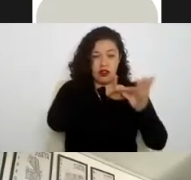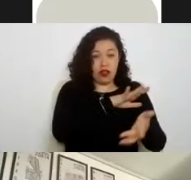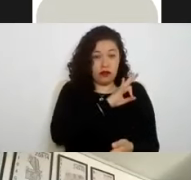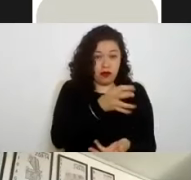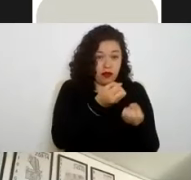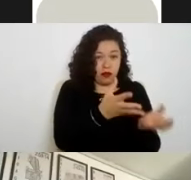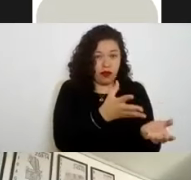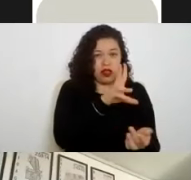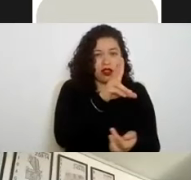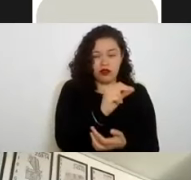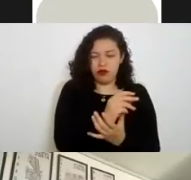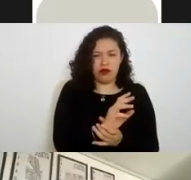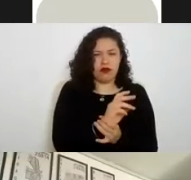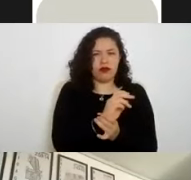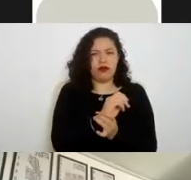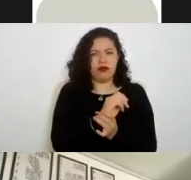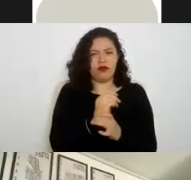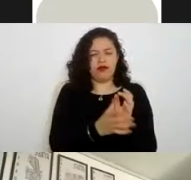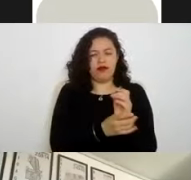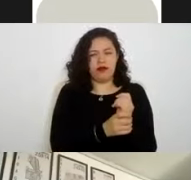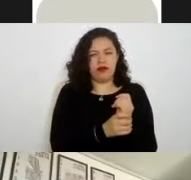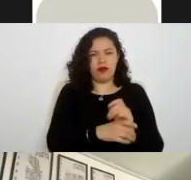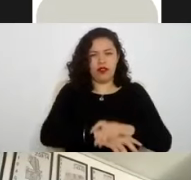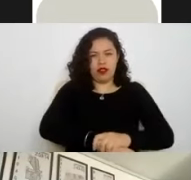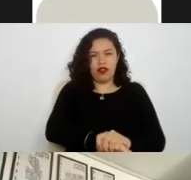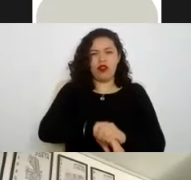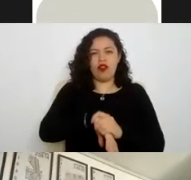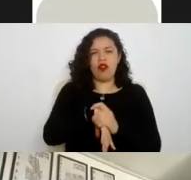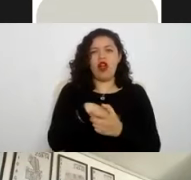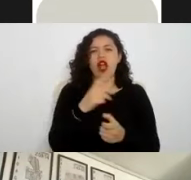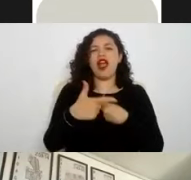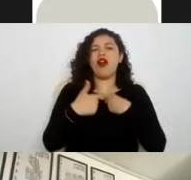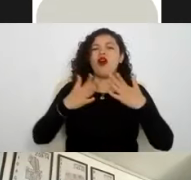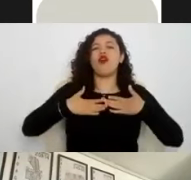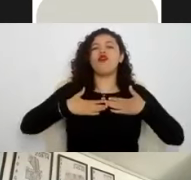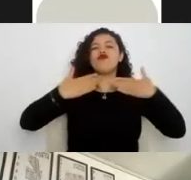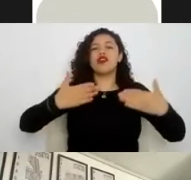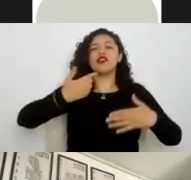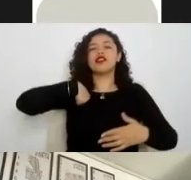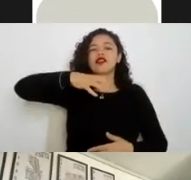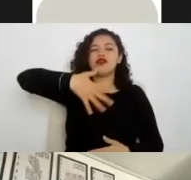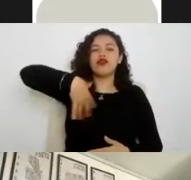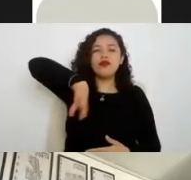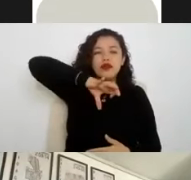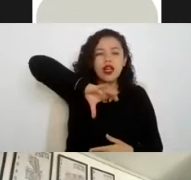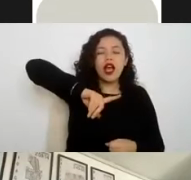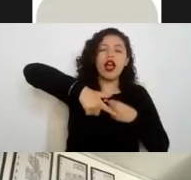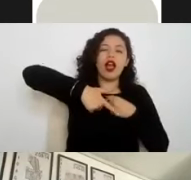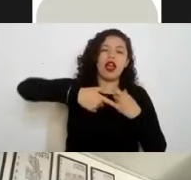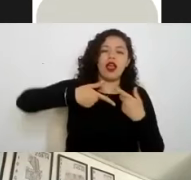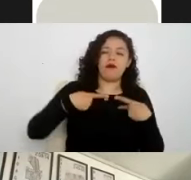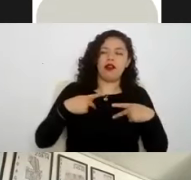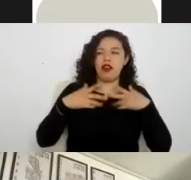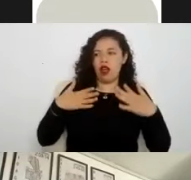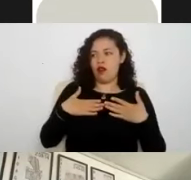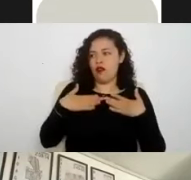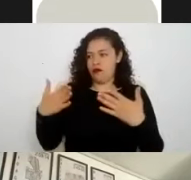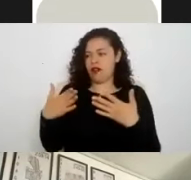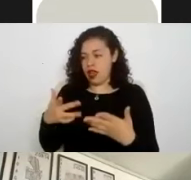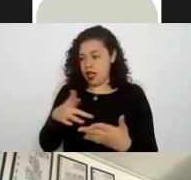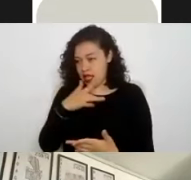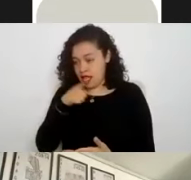diciendo que llegue. Entonces yo buscaba un tema de confianza. Entonces para mí era brindarle confianza a las personas que